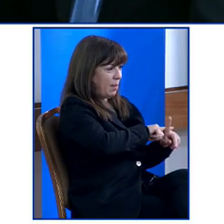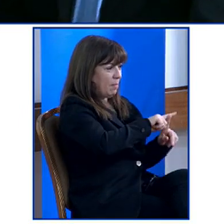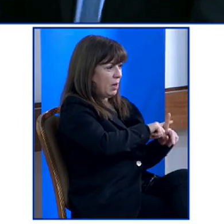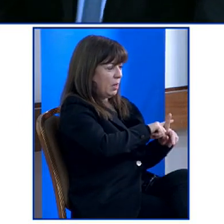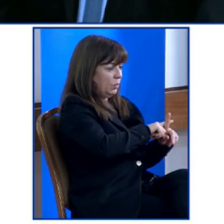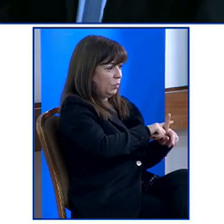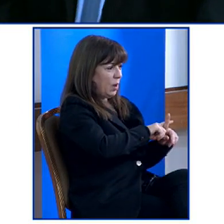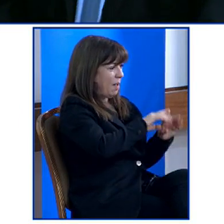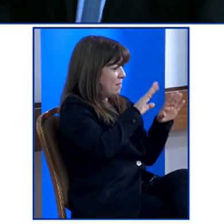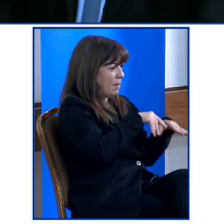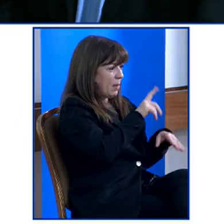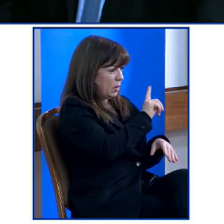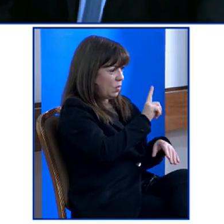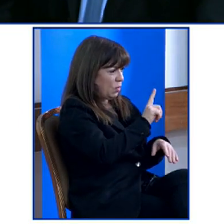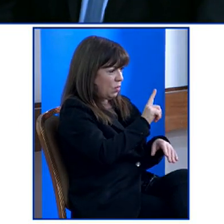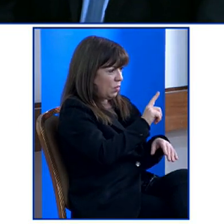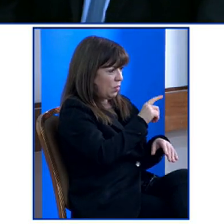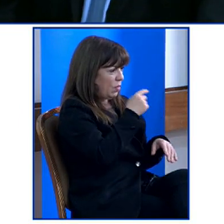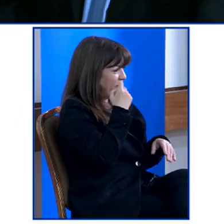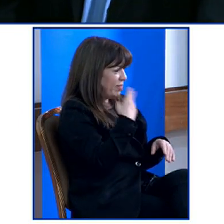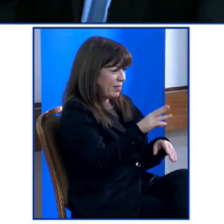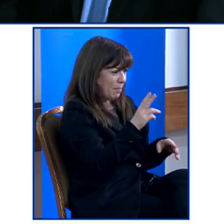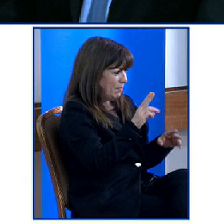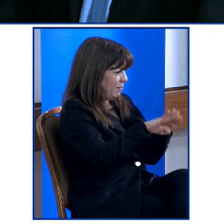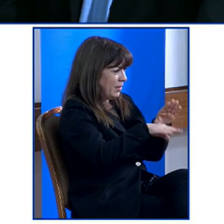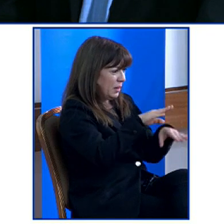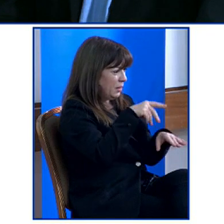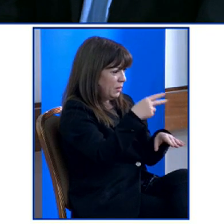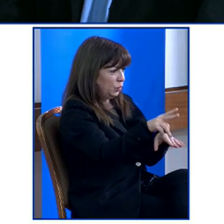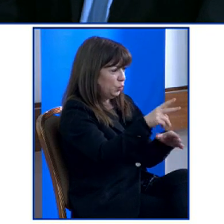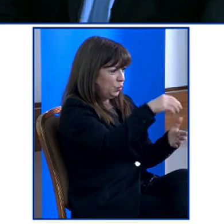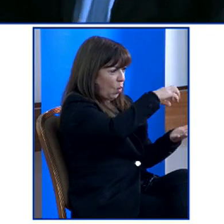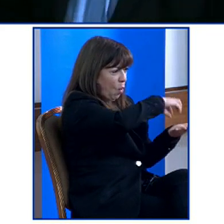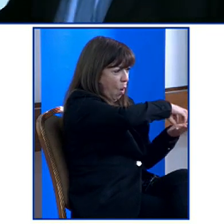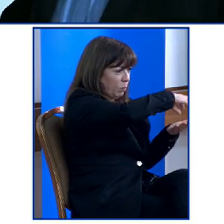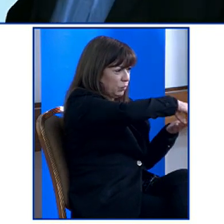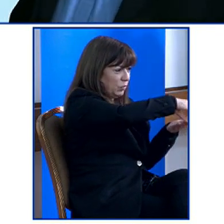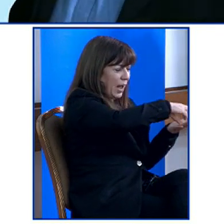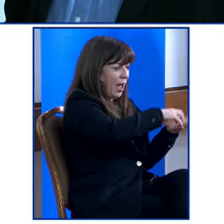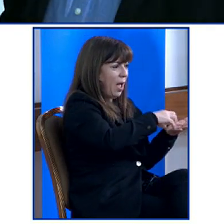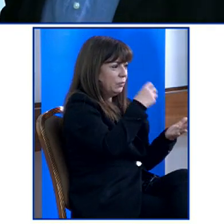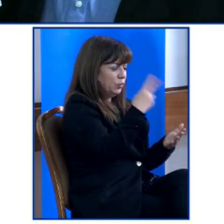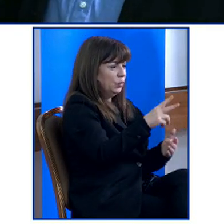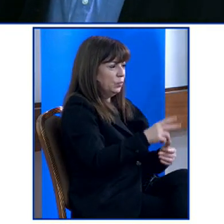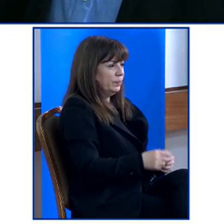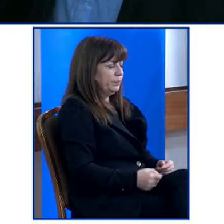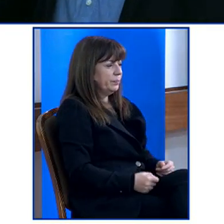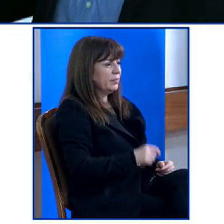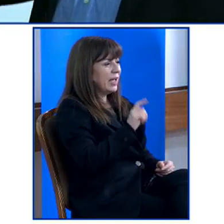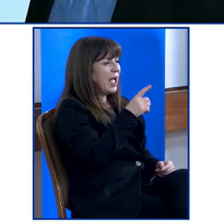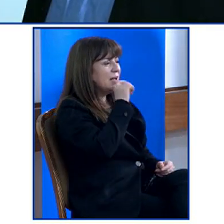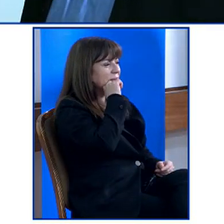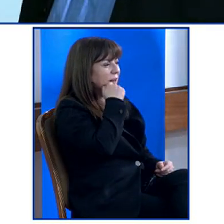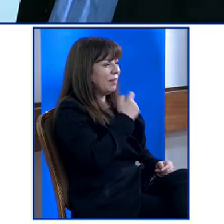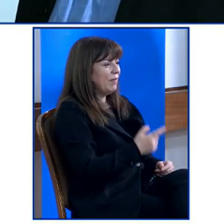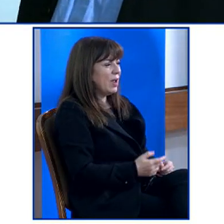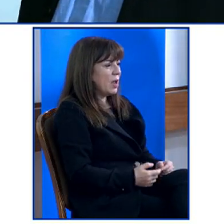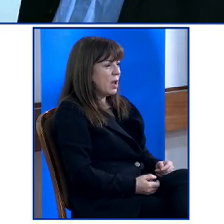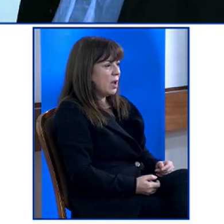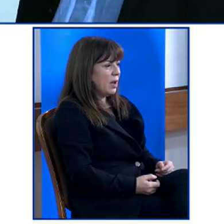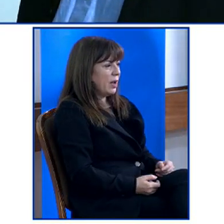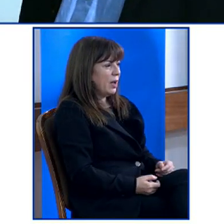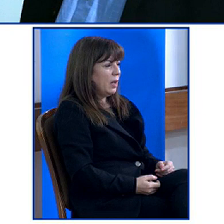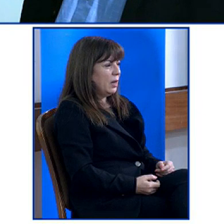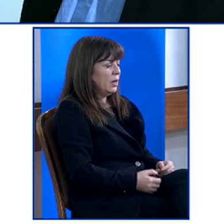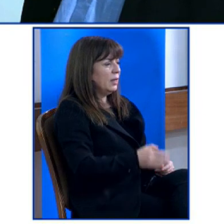la temperatura de su comuna. Y esto significa,